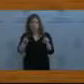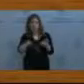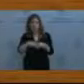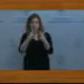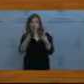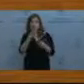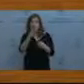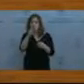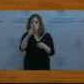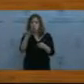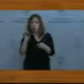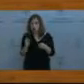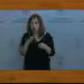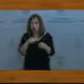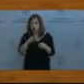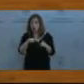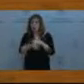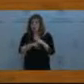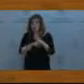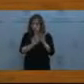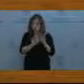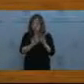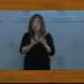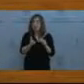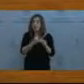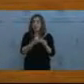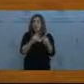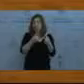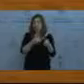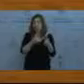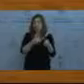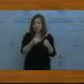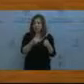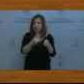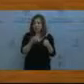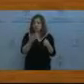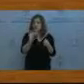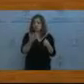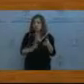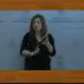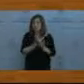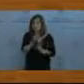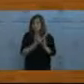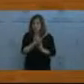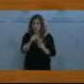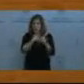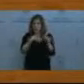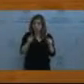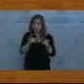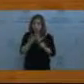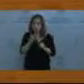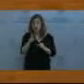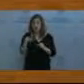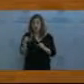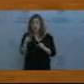de Asturias, pueda obtener recursos de la valorización energética y que centrales térmicas asturianas o la Pereda puedan tener también viabilidad y